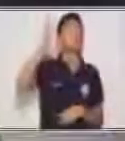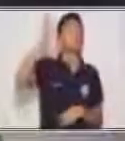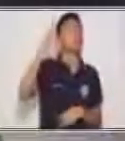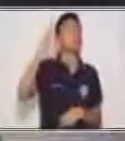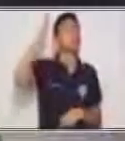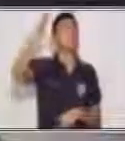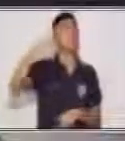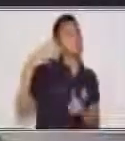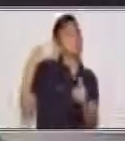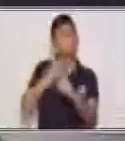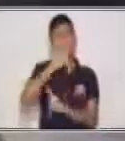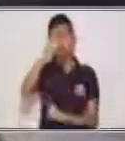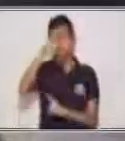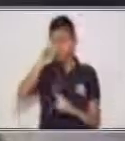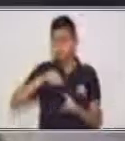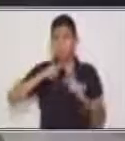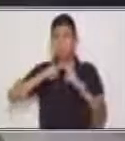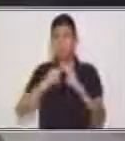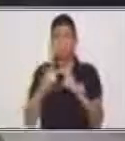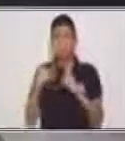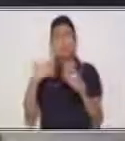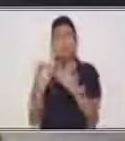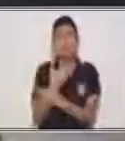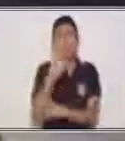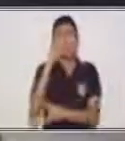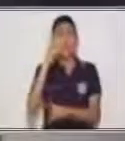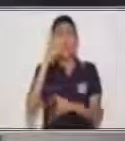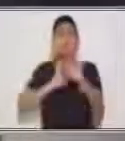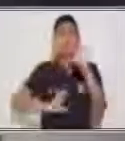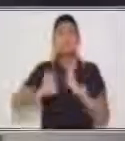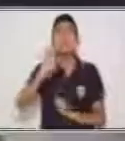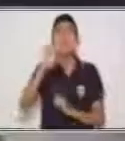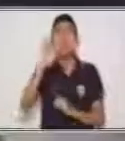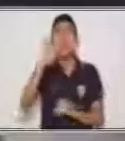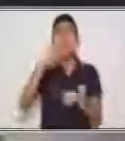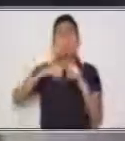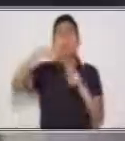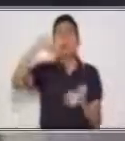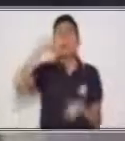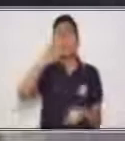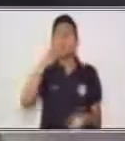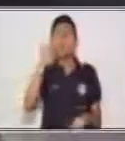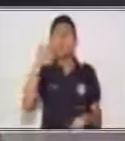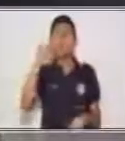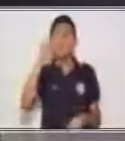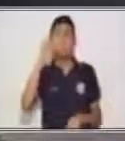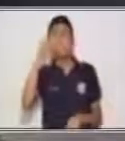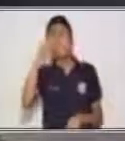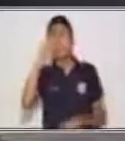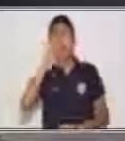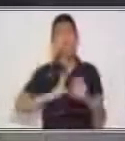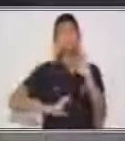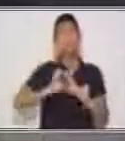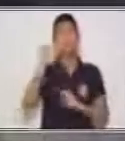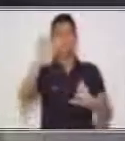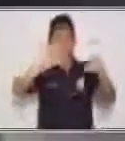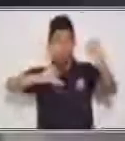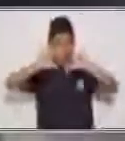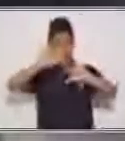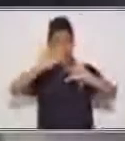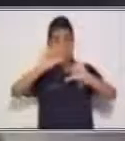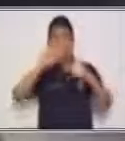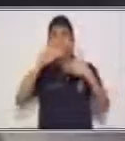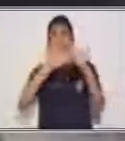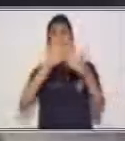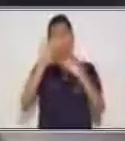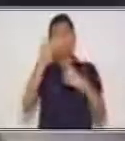estudiar, vas a realizar diversos experimentos. Y en estos experimentos vas a utilizar el método científico. Y muchas veces, aunque ya